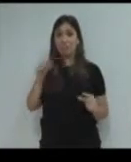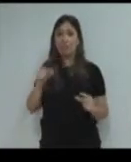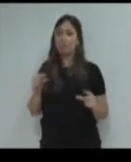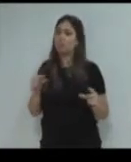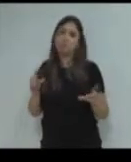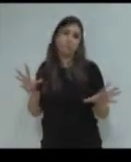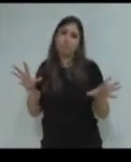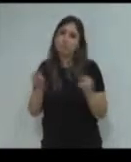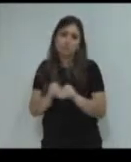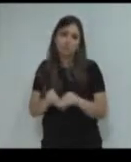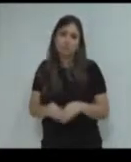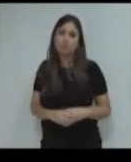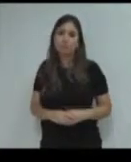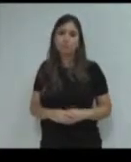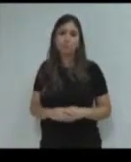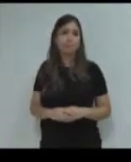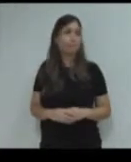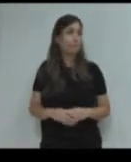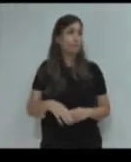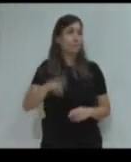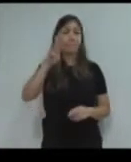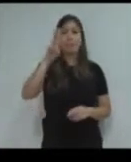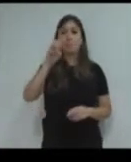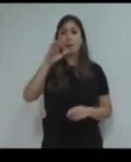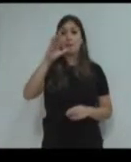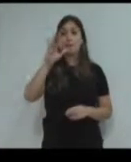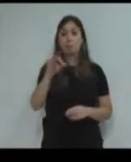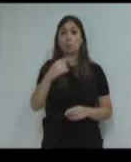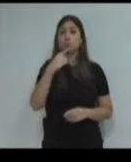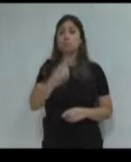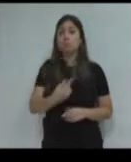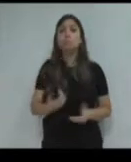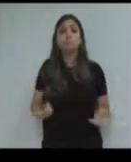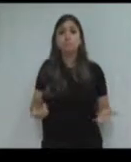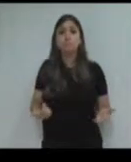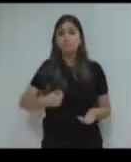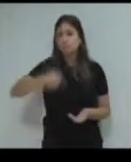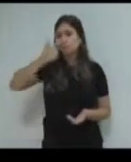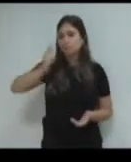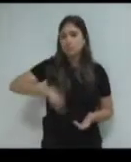Resúmelo, esquematizalo. Y además que muchas veces se tiende